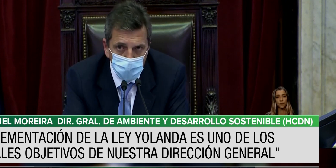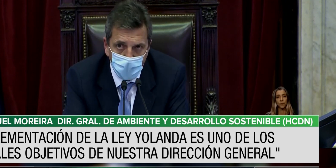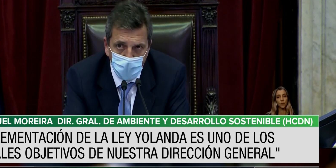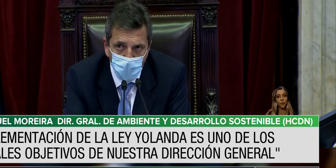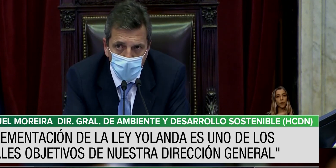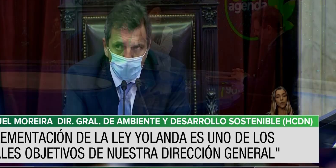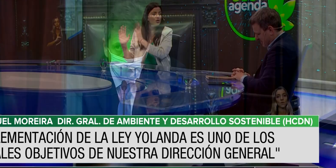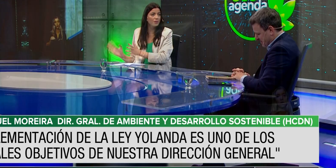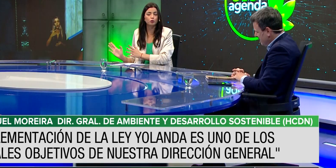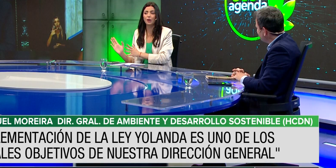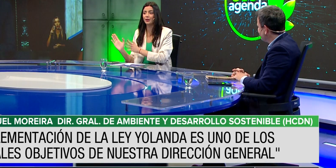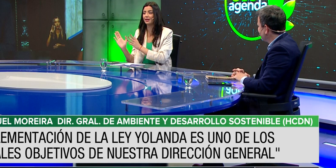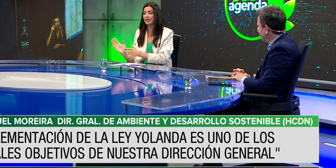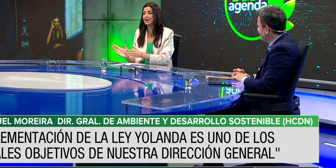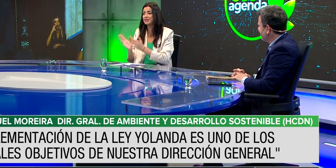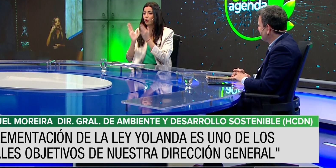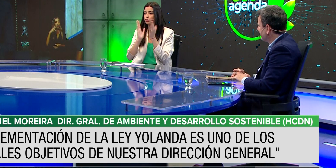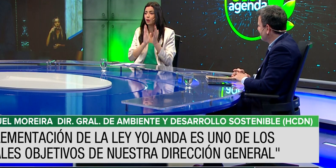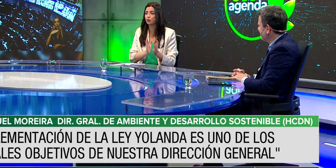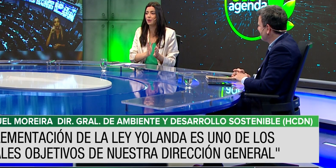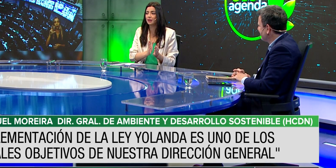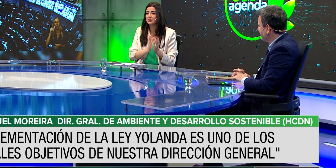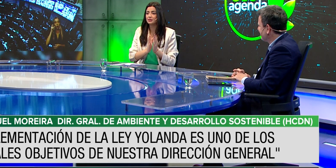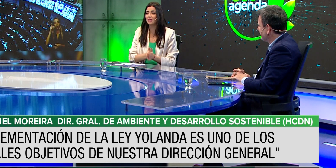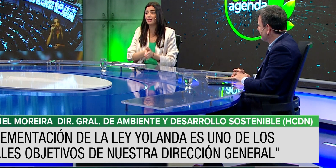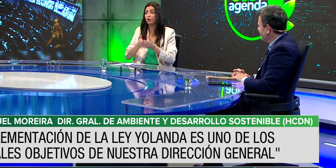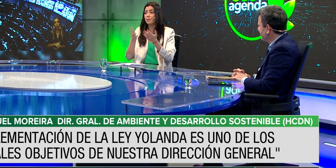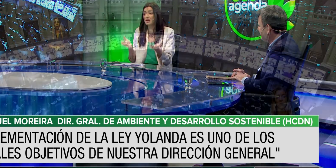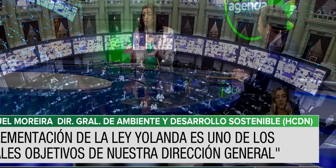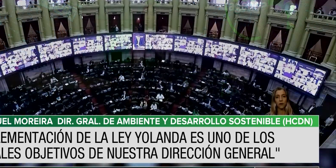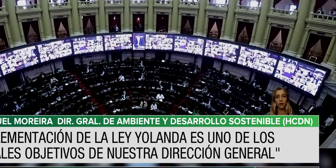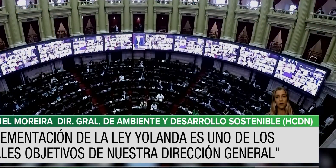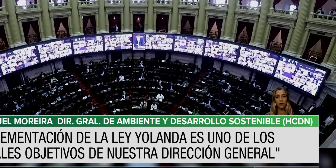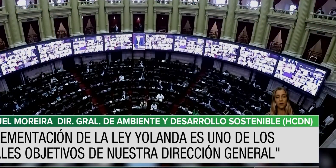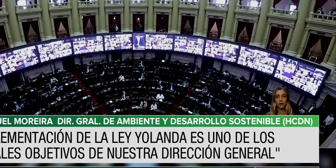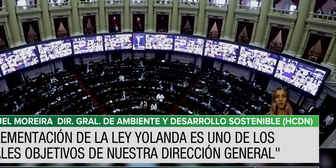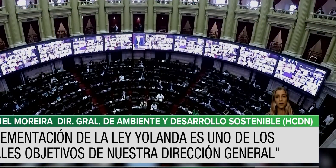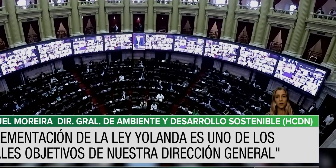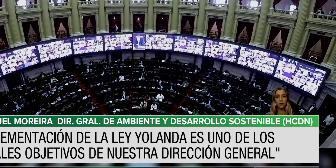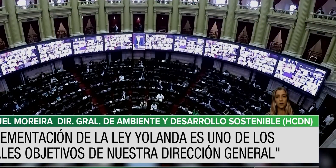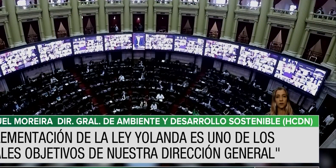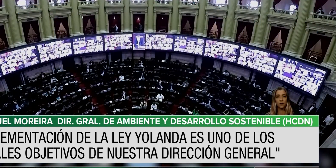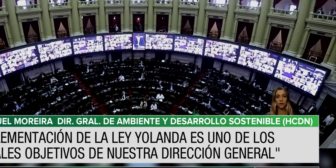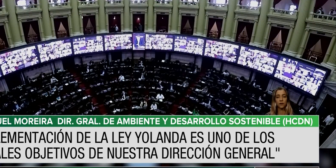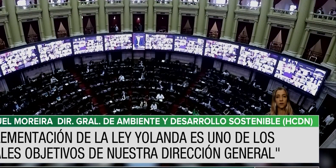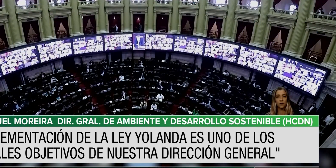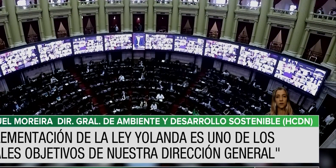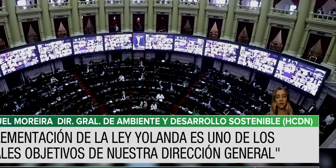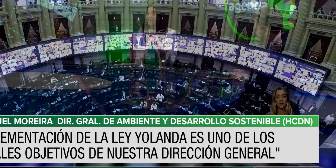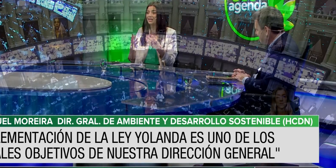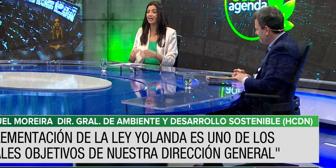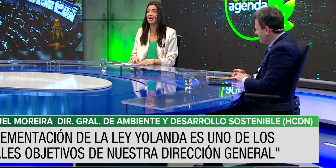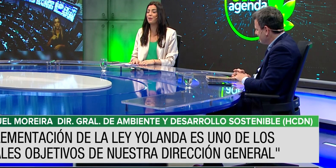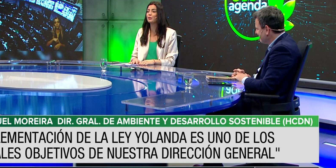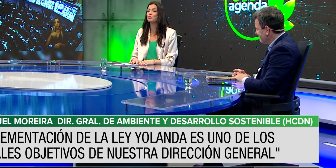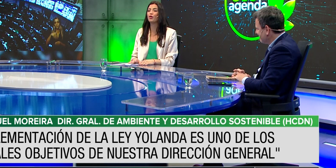era híbrido, ¿no? Algunos votaban desde casa, otros votaban desde los despachos, otros votaban desde el recinto mismo. Así